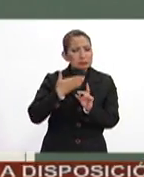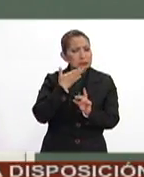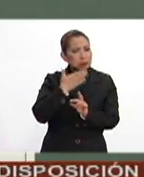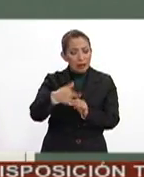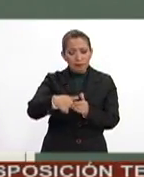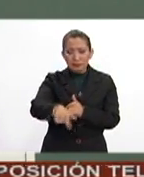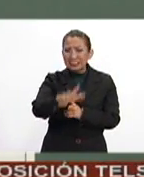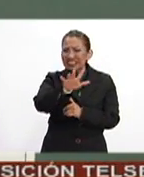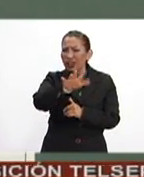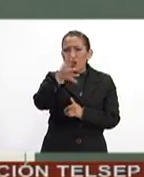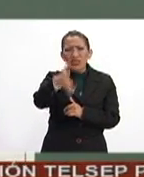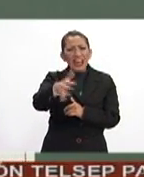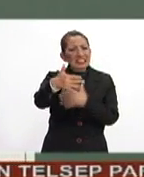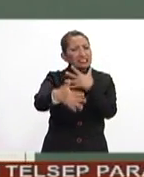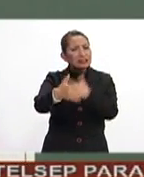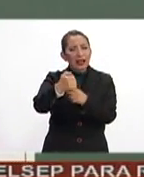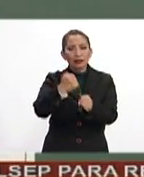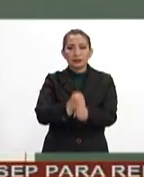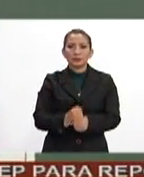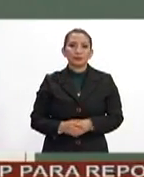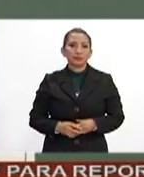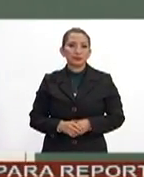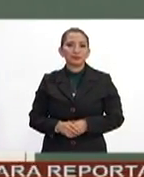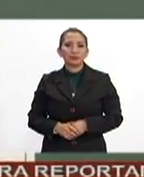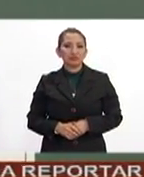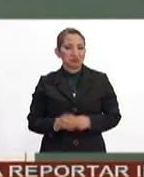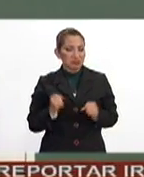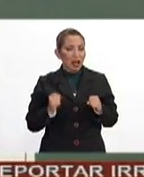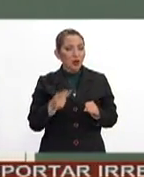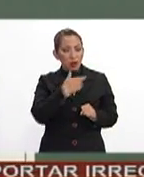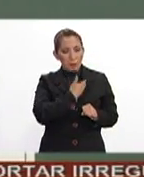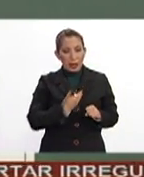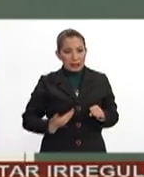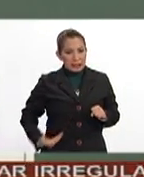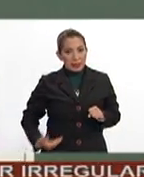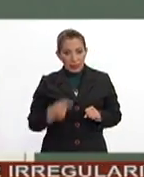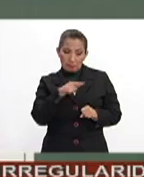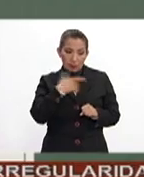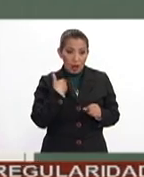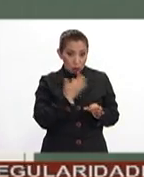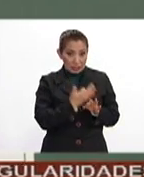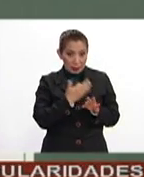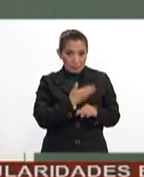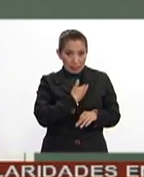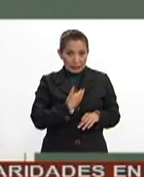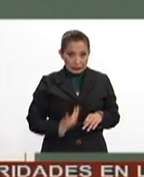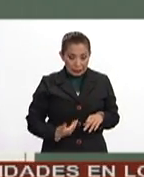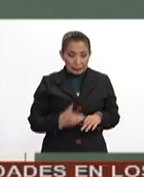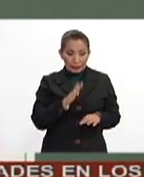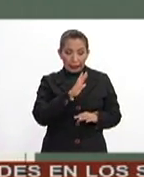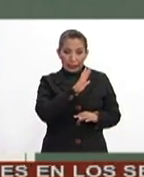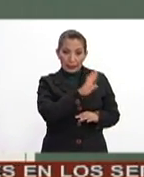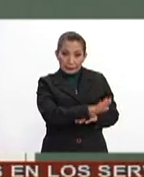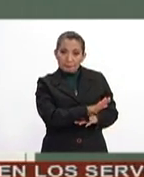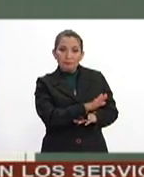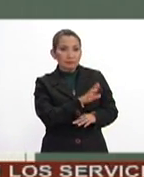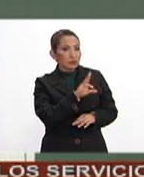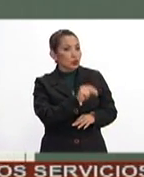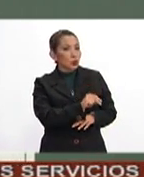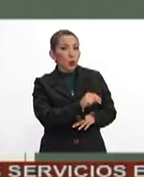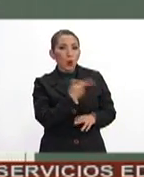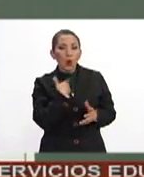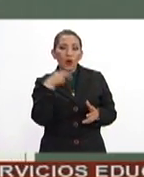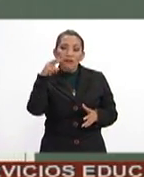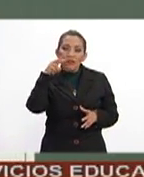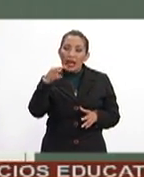en los próximos 5, 10 y 15 años. Seguramente el presidente, como tal, no habrá